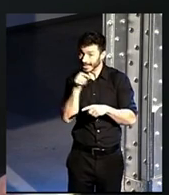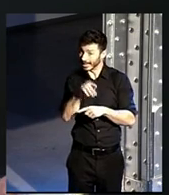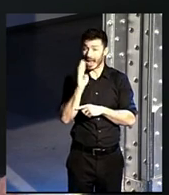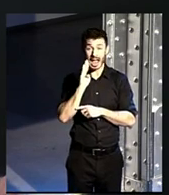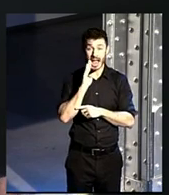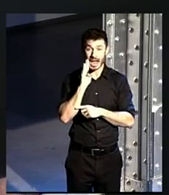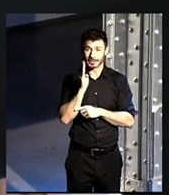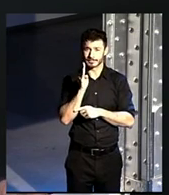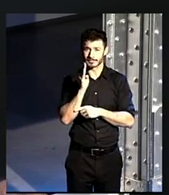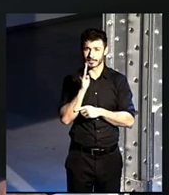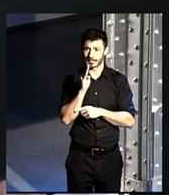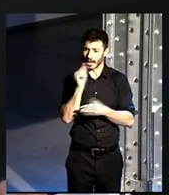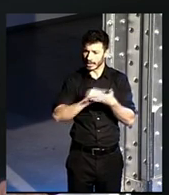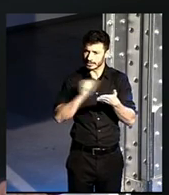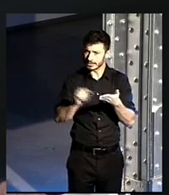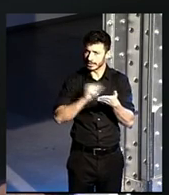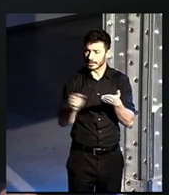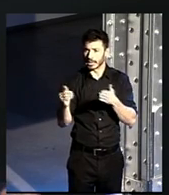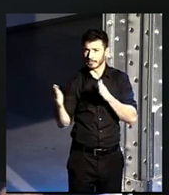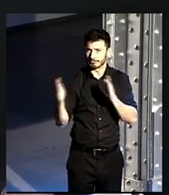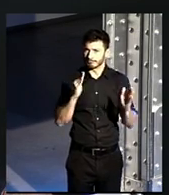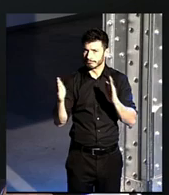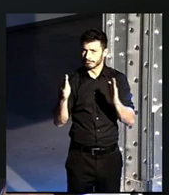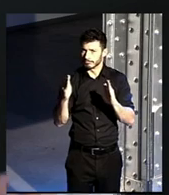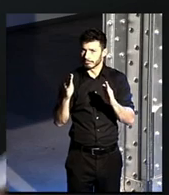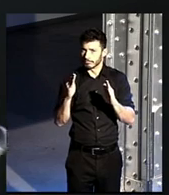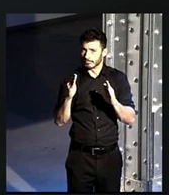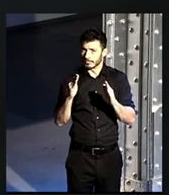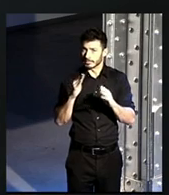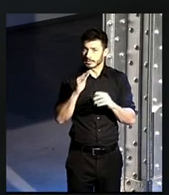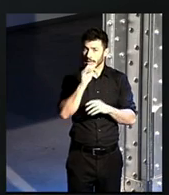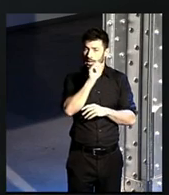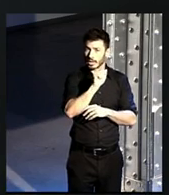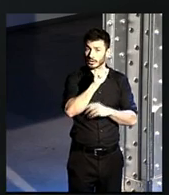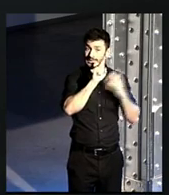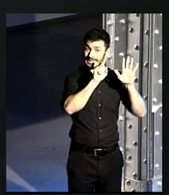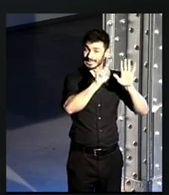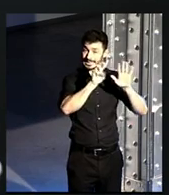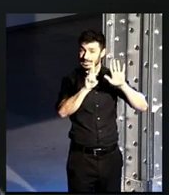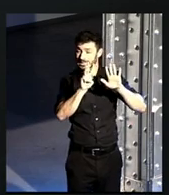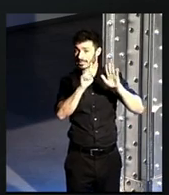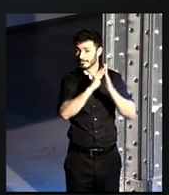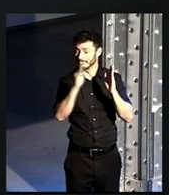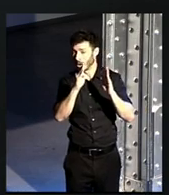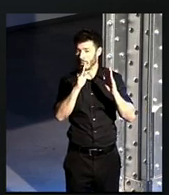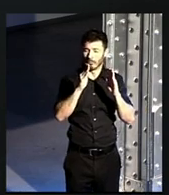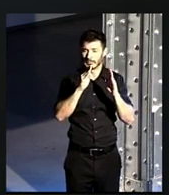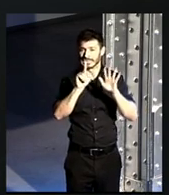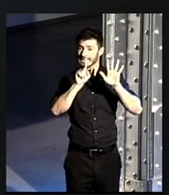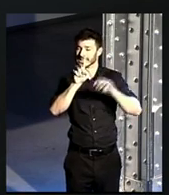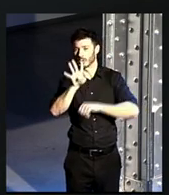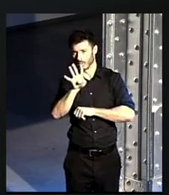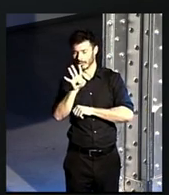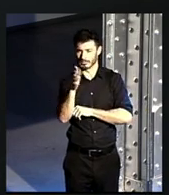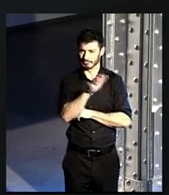sido escrita entre final de 63 o principios de 64. Esto no,